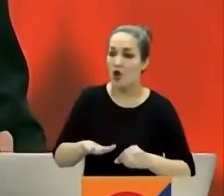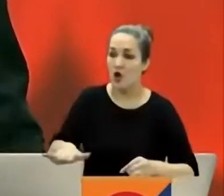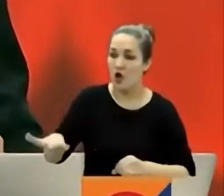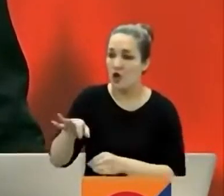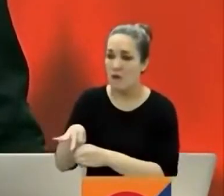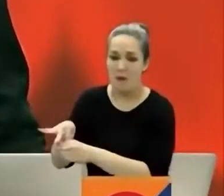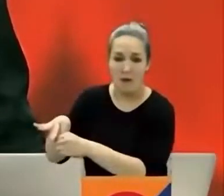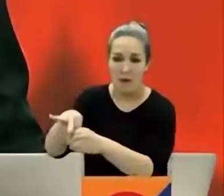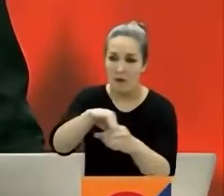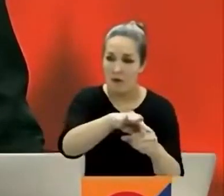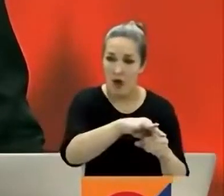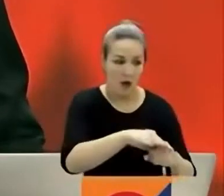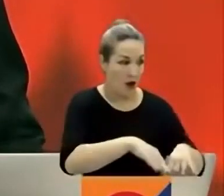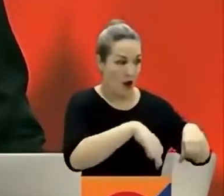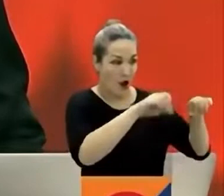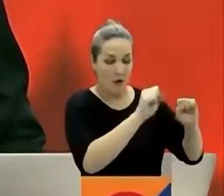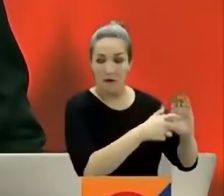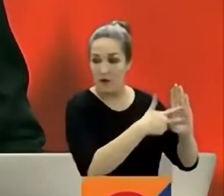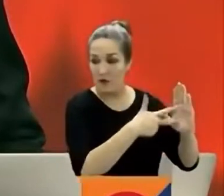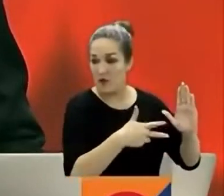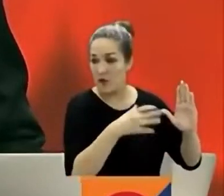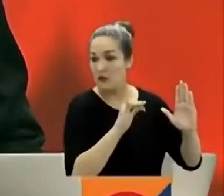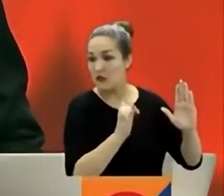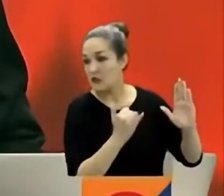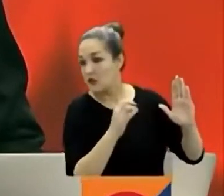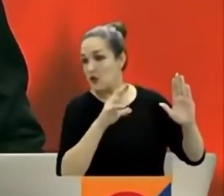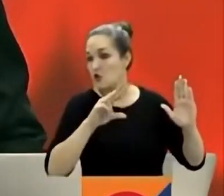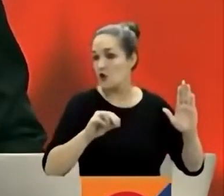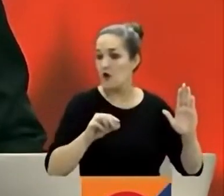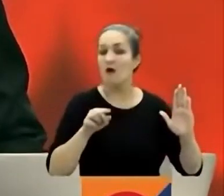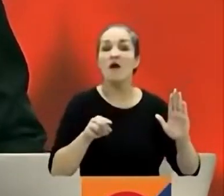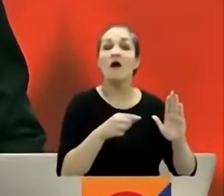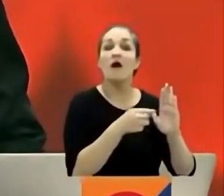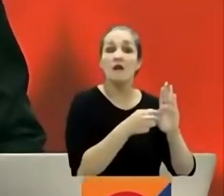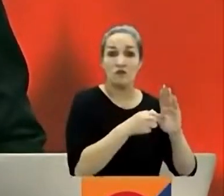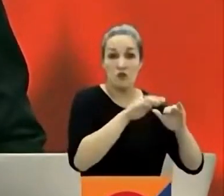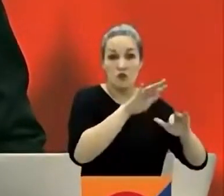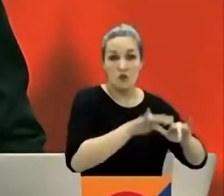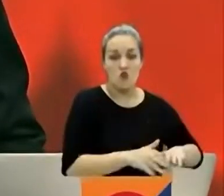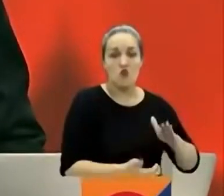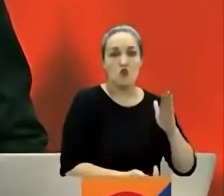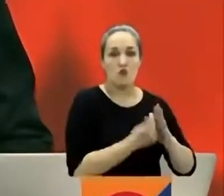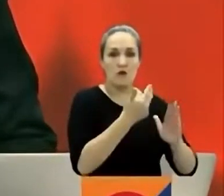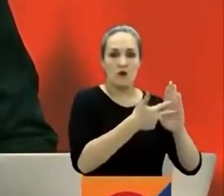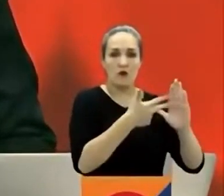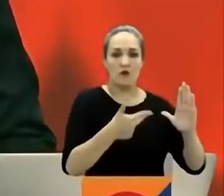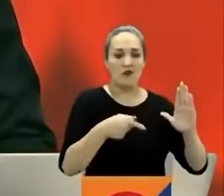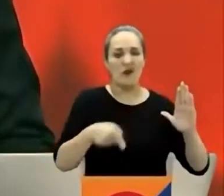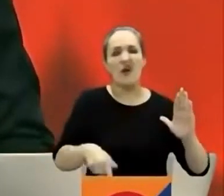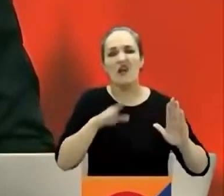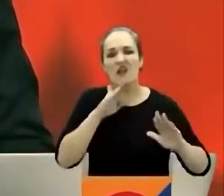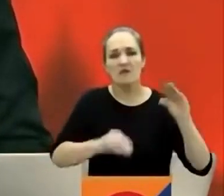texto constitucional redactado con participación de sus pueblos indígenas. Para ahondar sobre este tema, nos conectamos